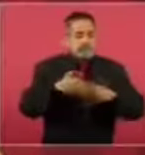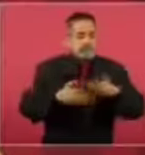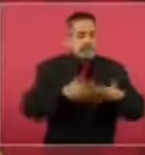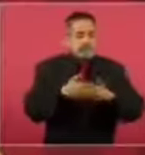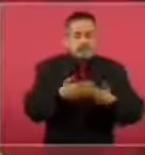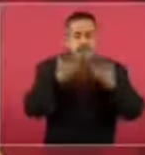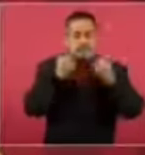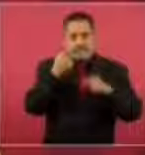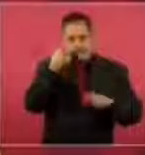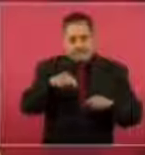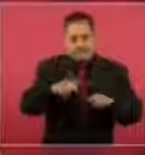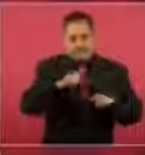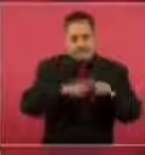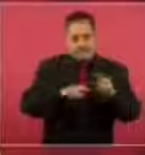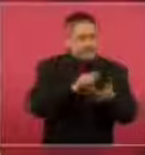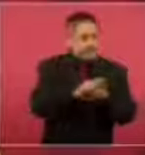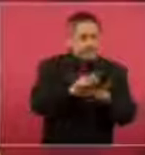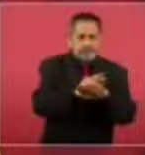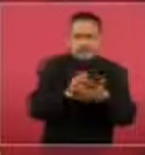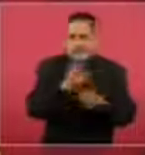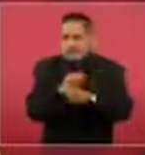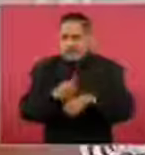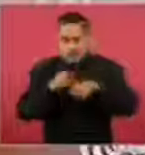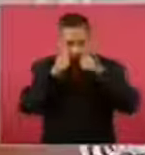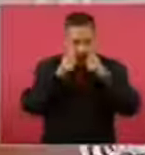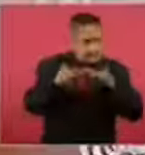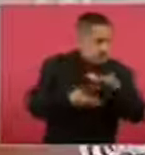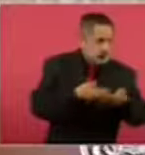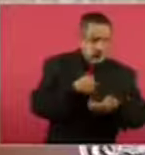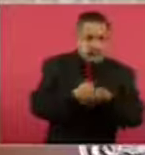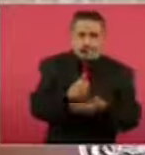para atender a los pasajeros.